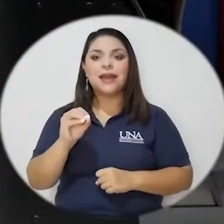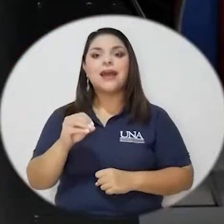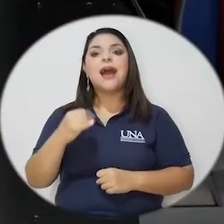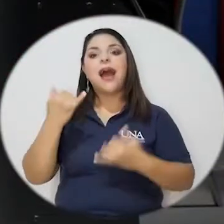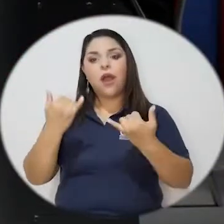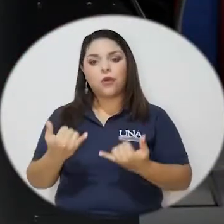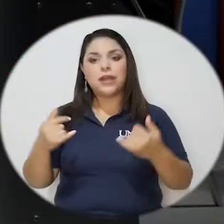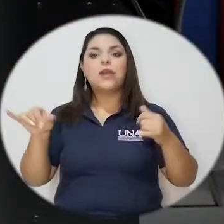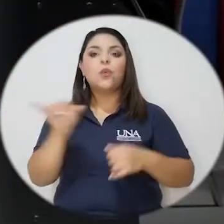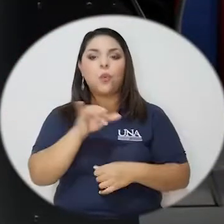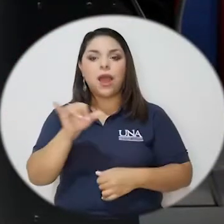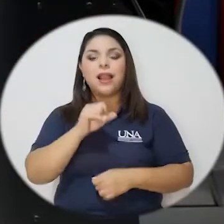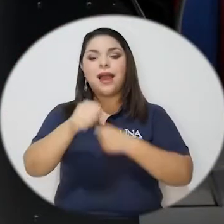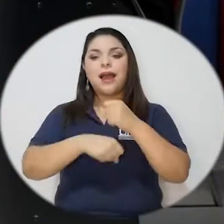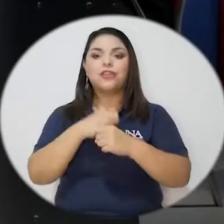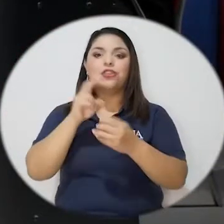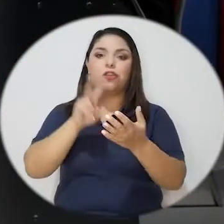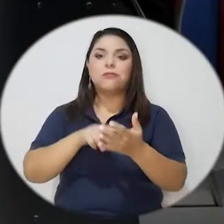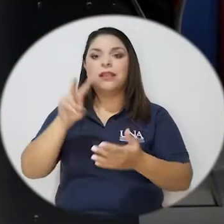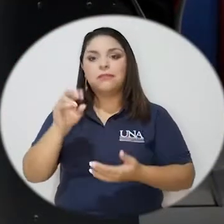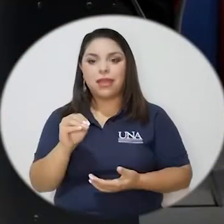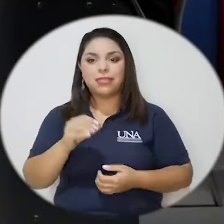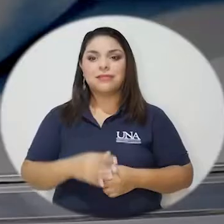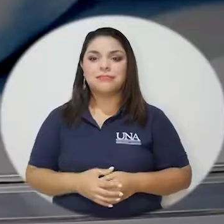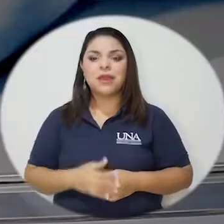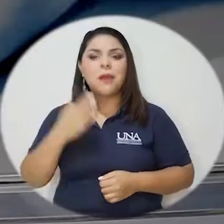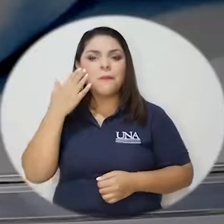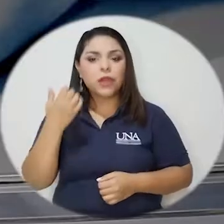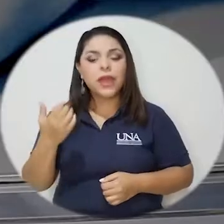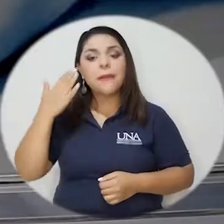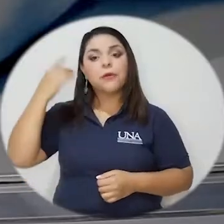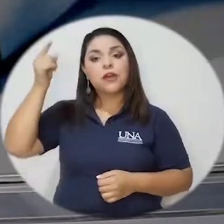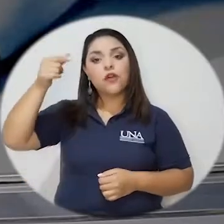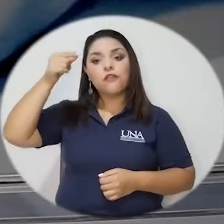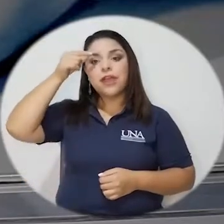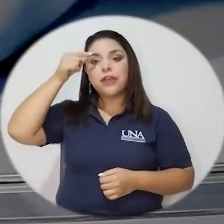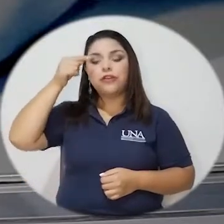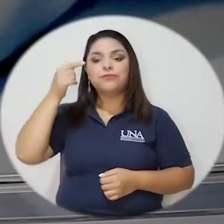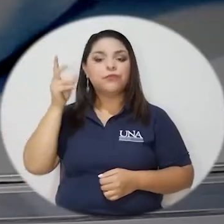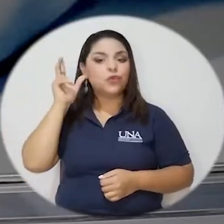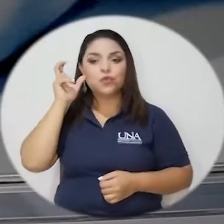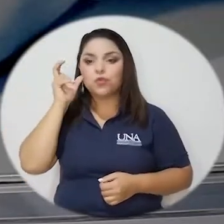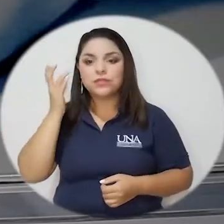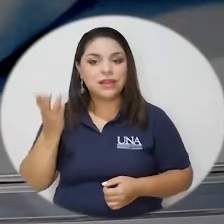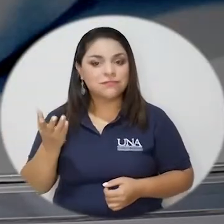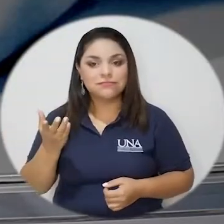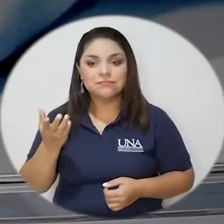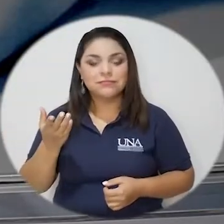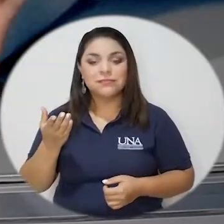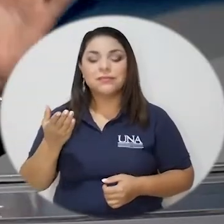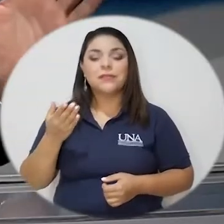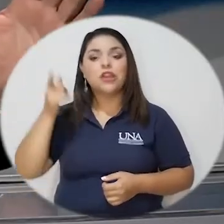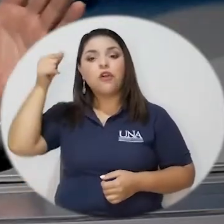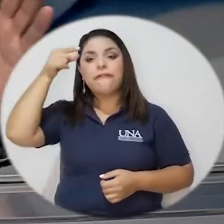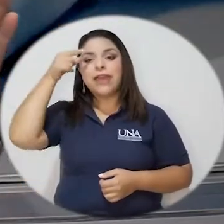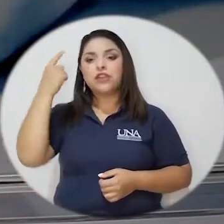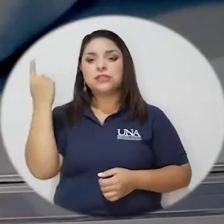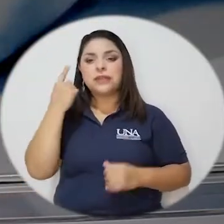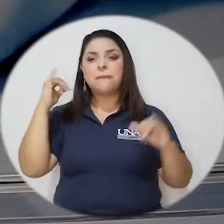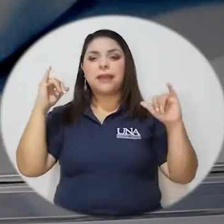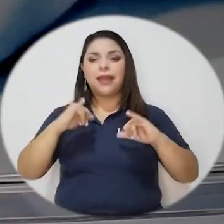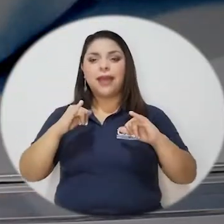crisis del 2020. Sí. ¿Por qué han hecho eso, Mariel? Porque el gobierno no escuchó. El gobierno siempre se ha enfrascado en una